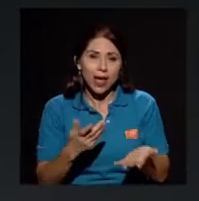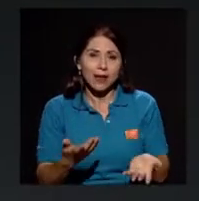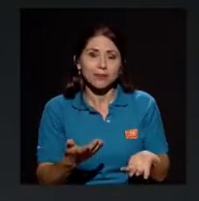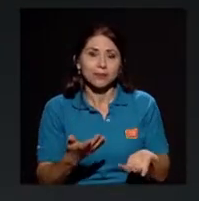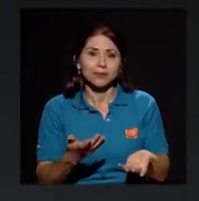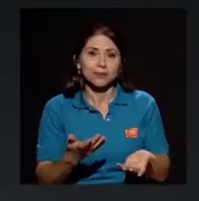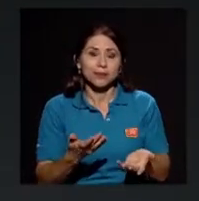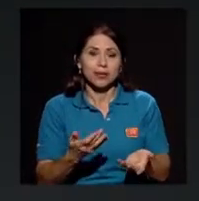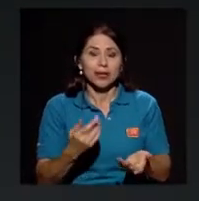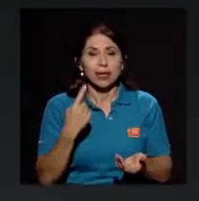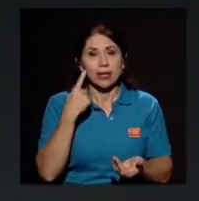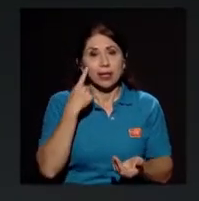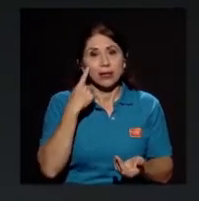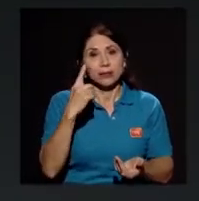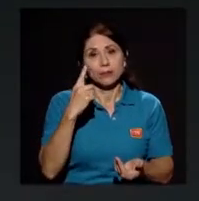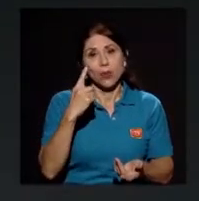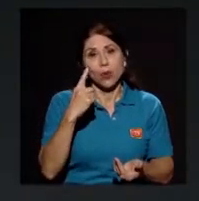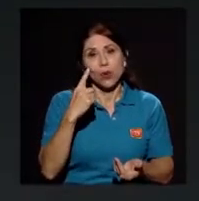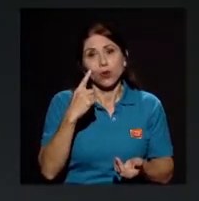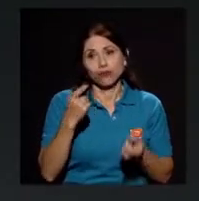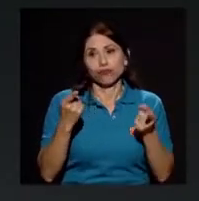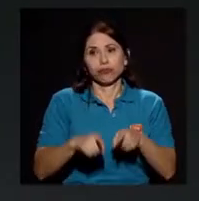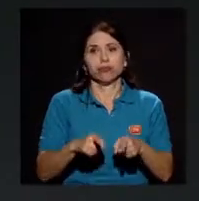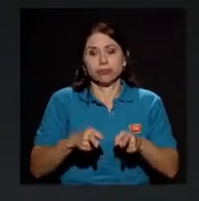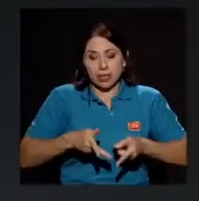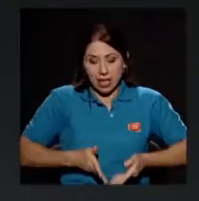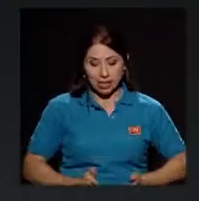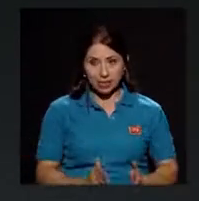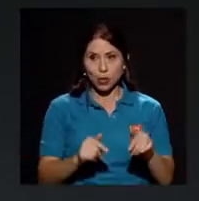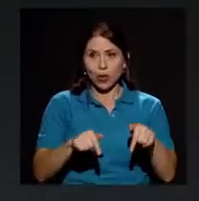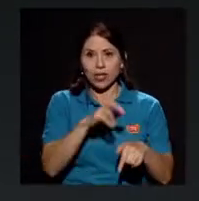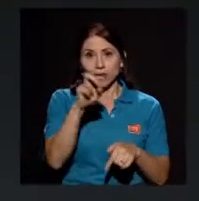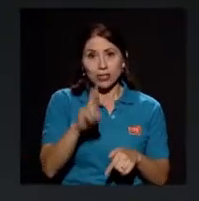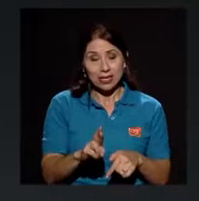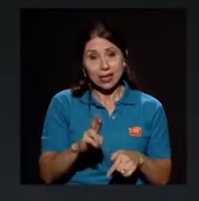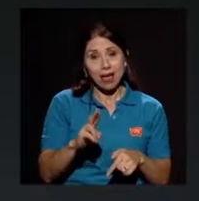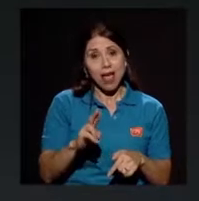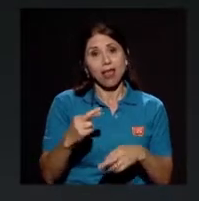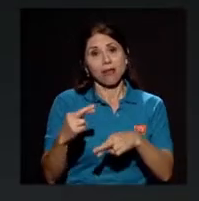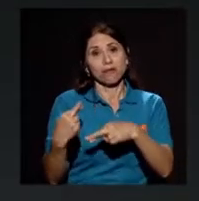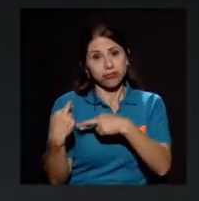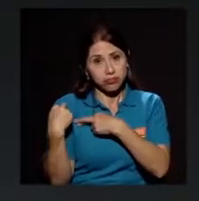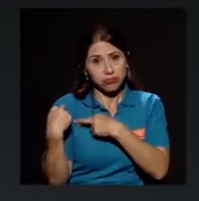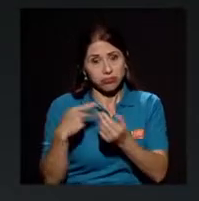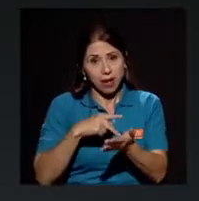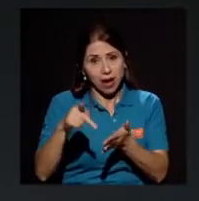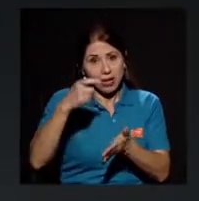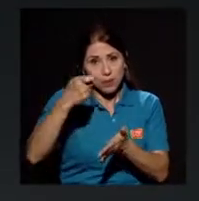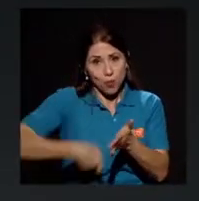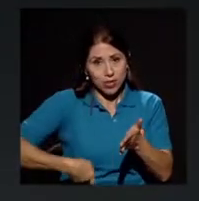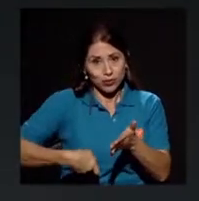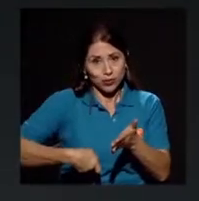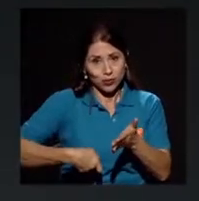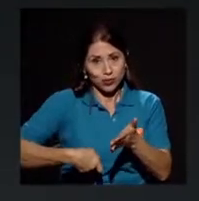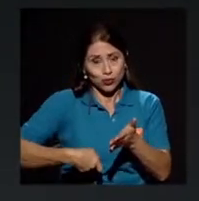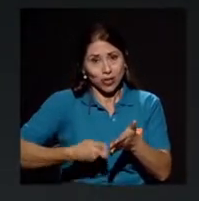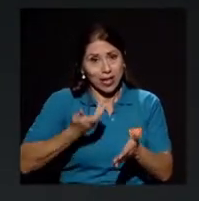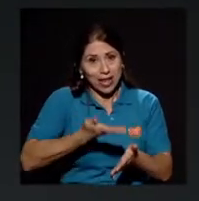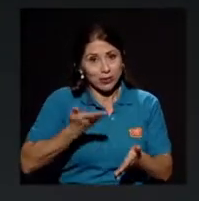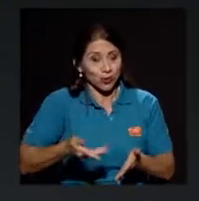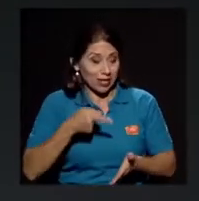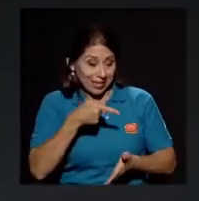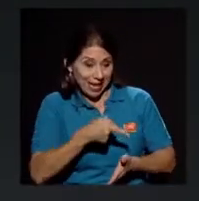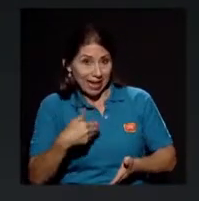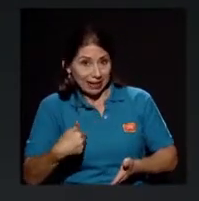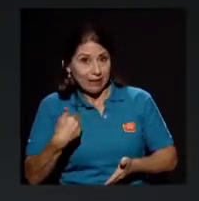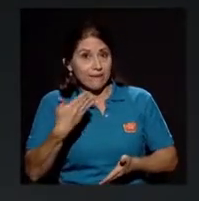que por haber nacido aquí porque le va a tocar pagar impuestos de las cosas que él va a él o ella van a disfrutar